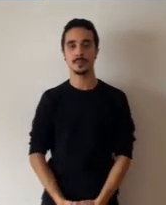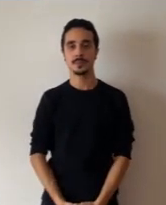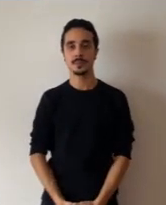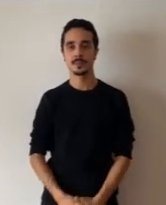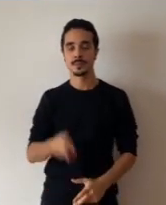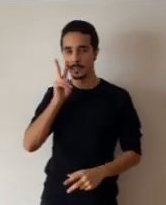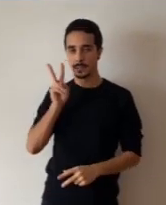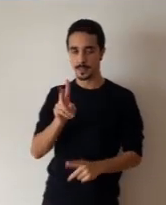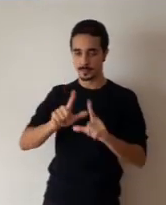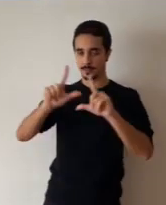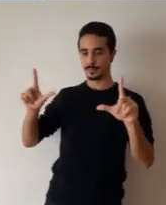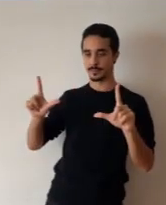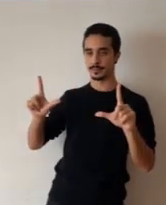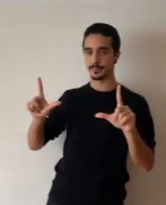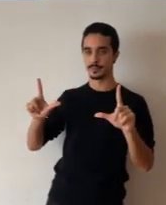vamos a ver.